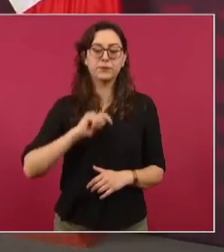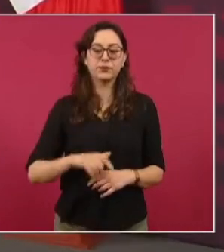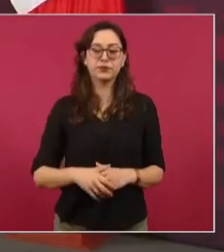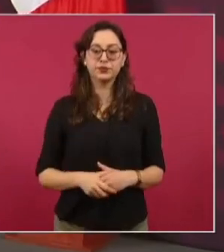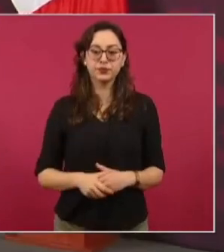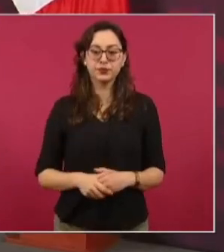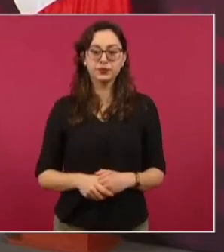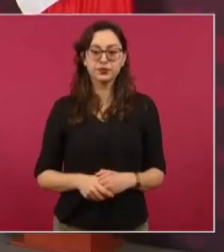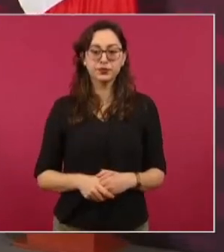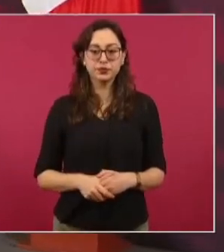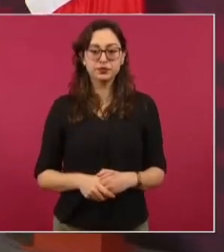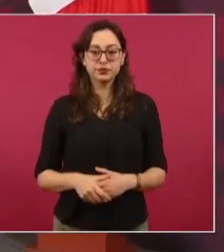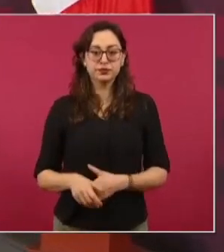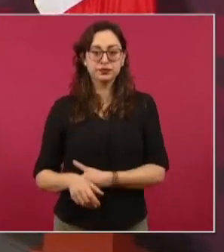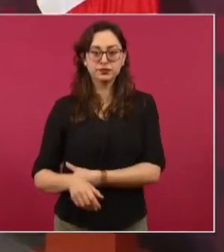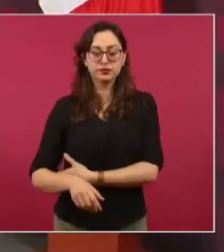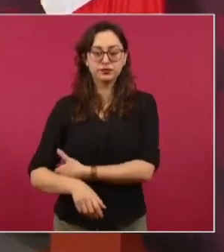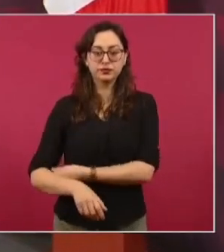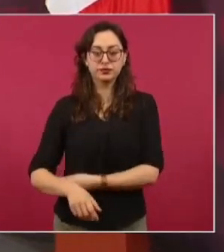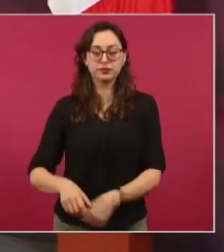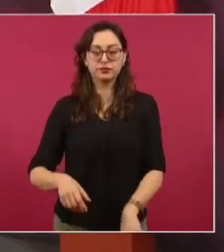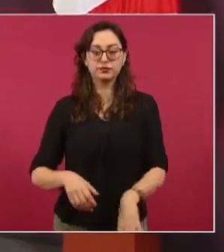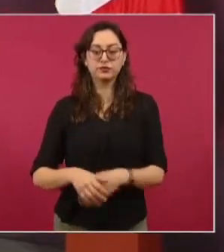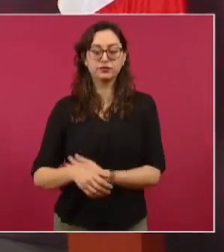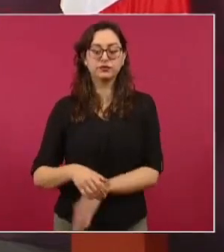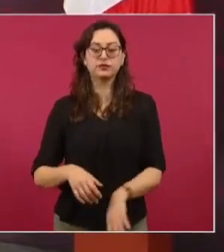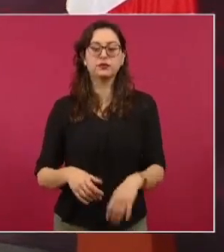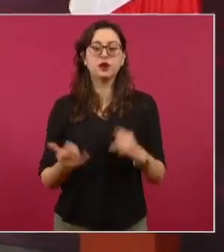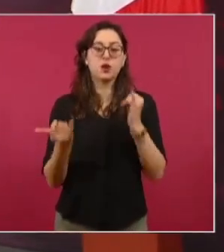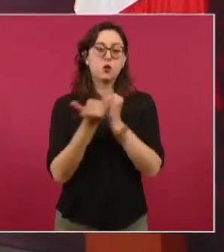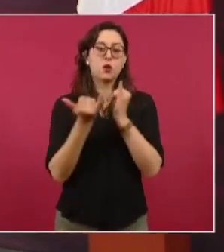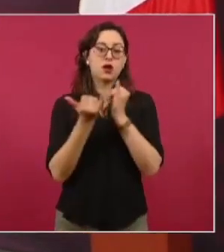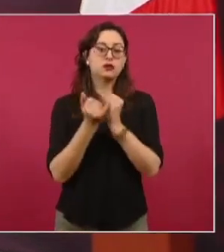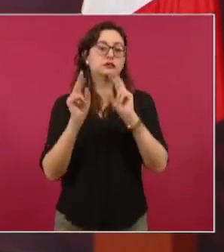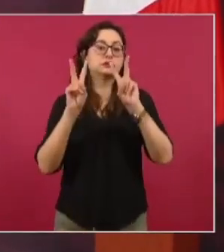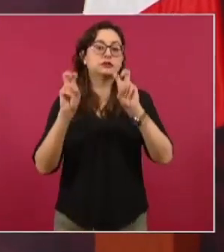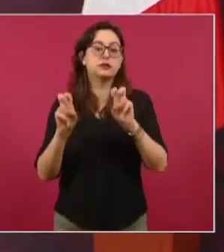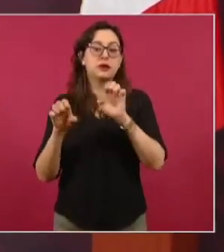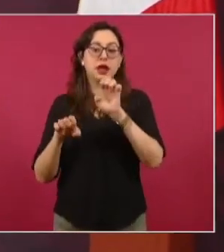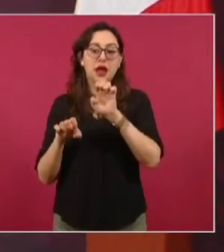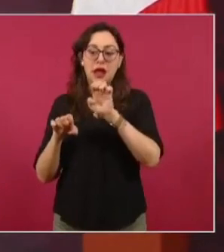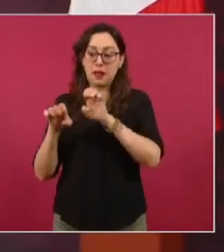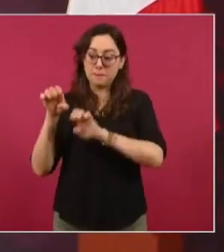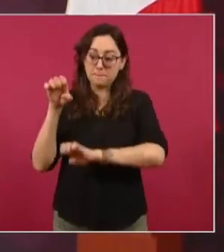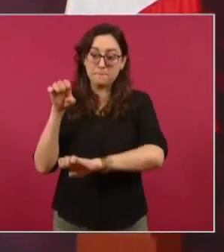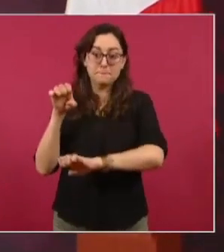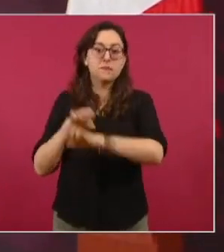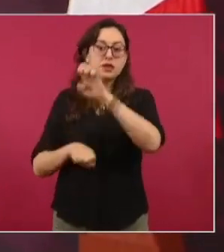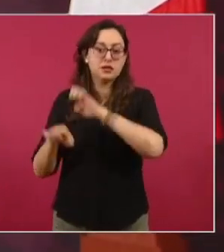decía que se podía hacer negocios pero con ganancias